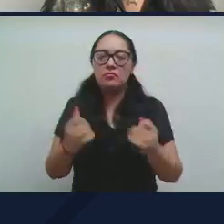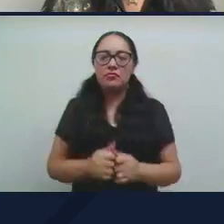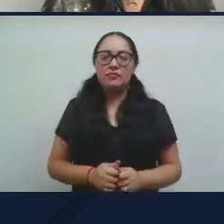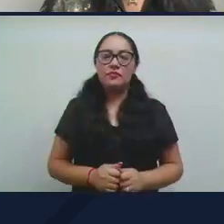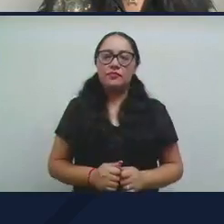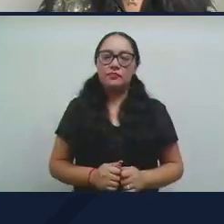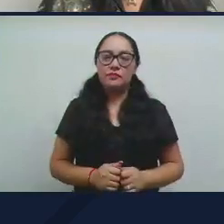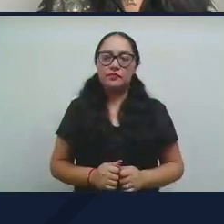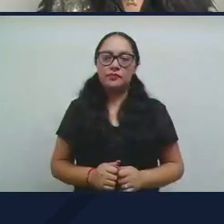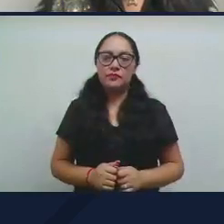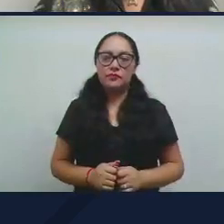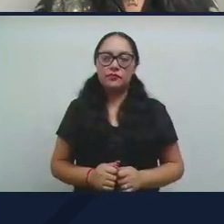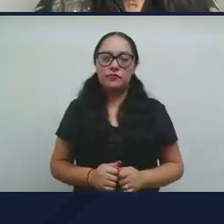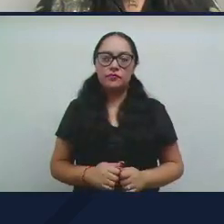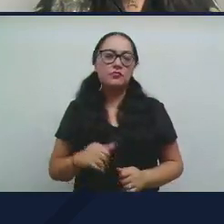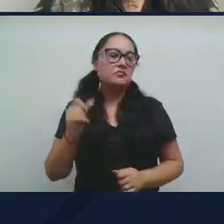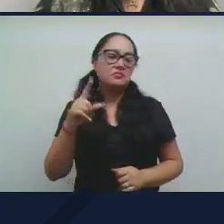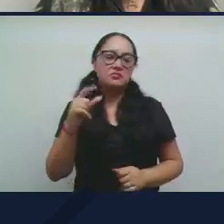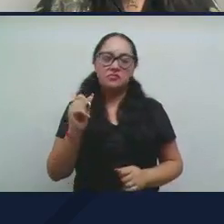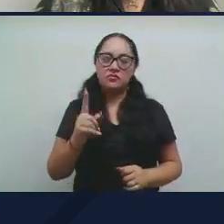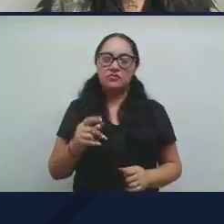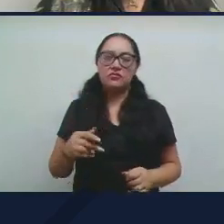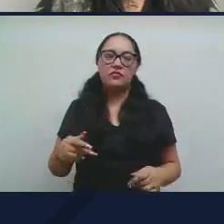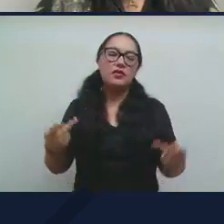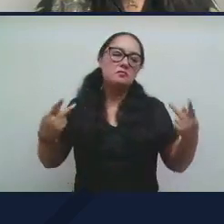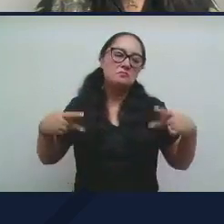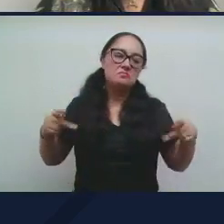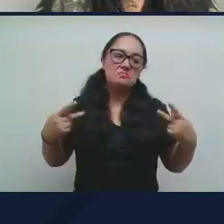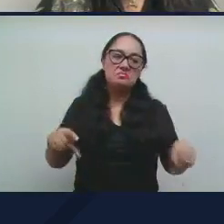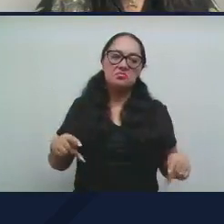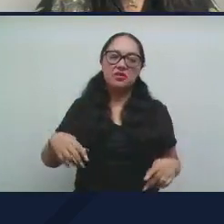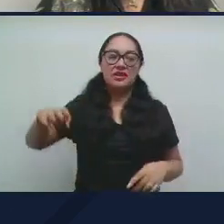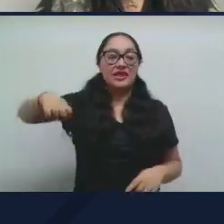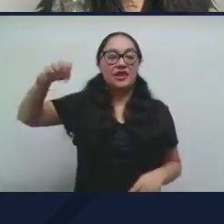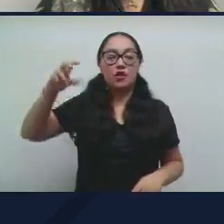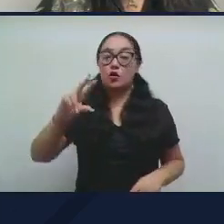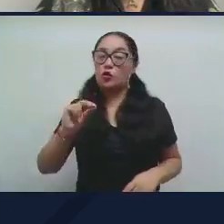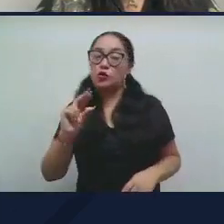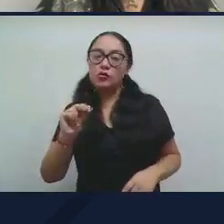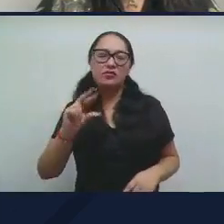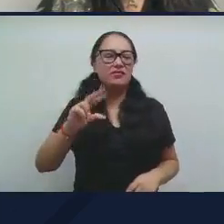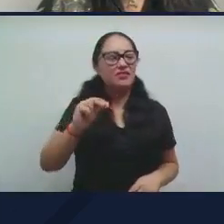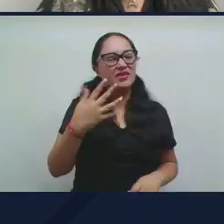También cuando ya son personas arriba de 80, 85 años,